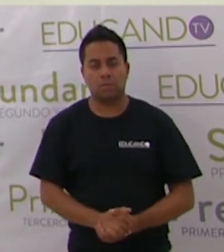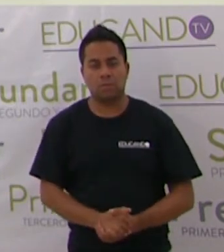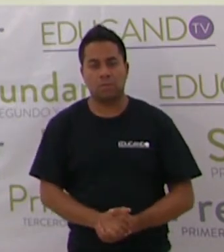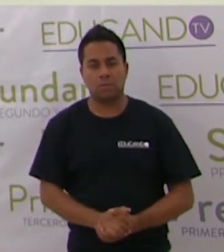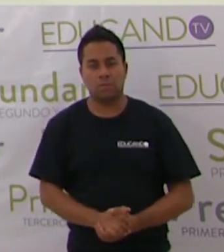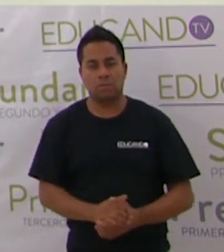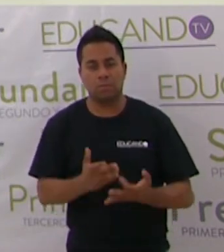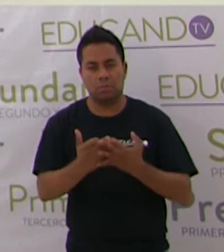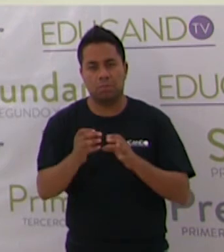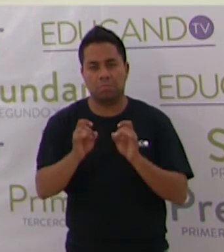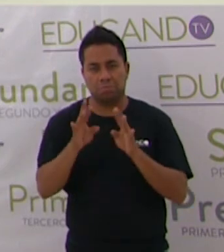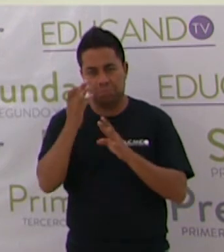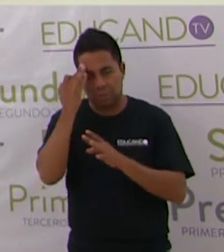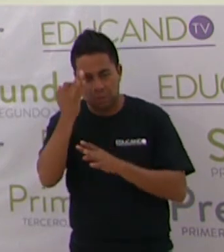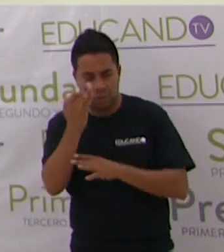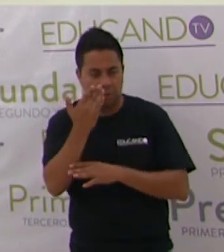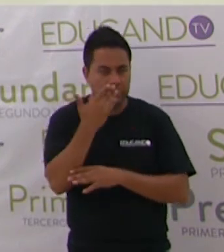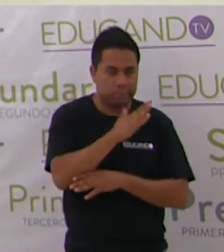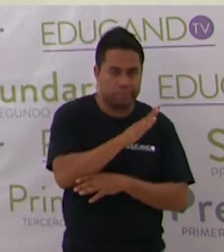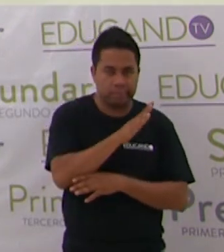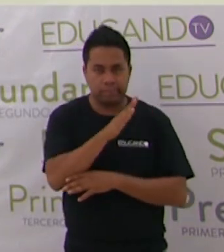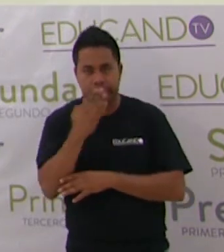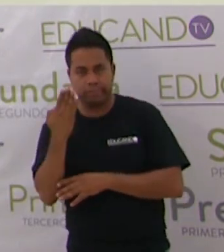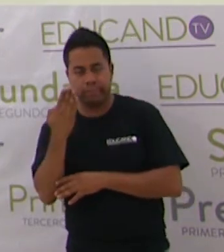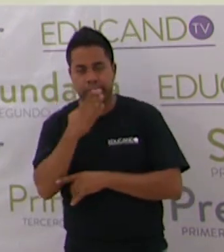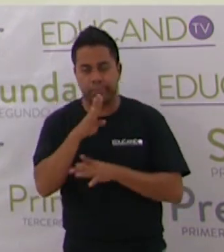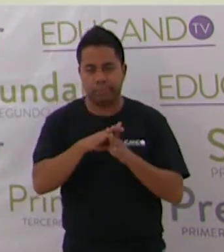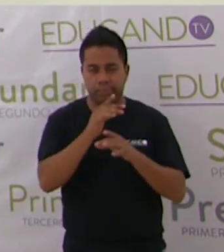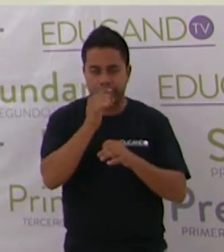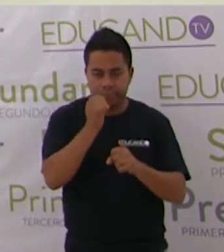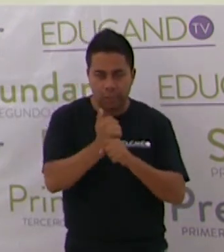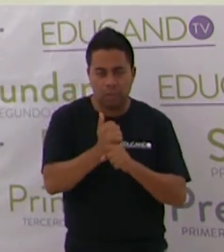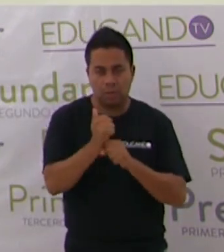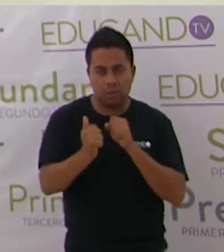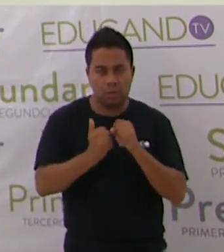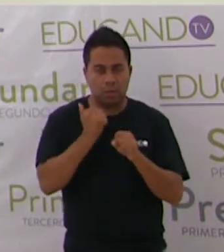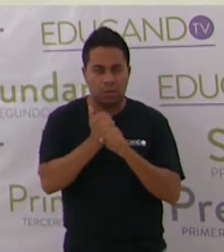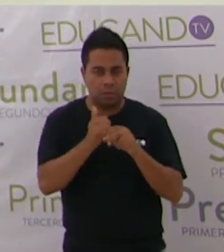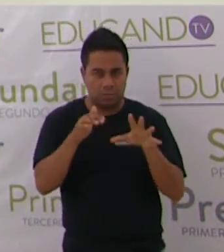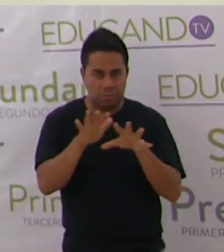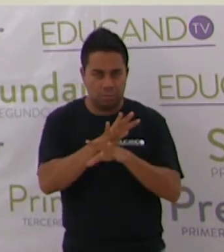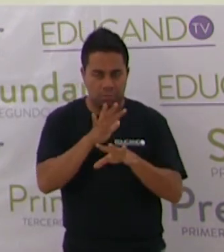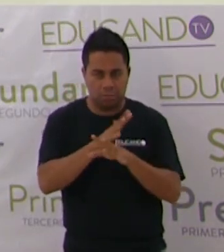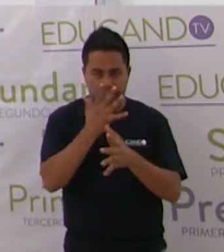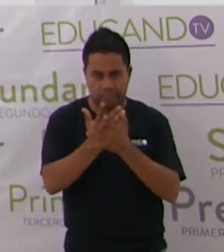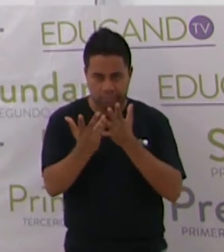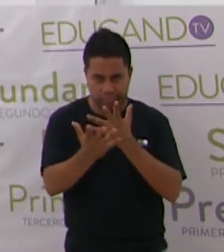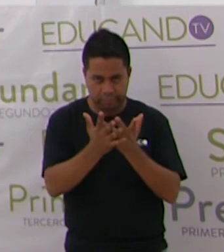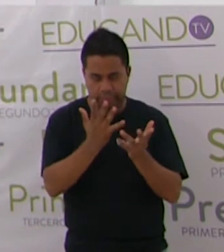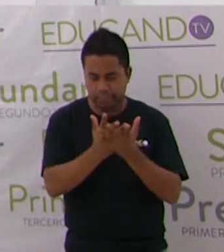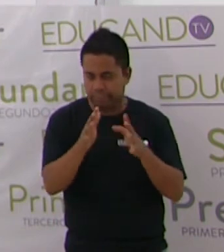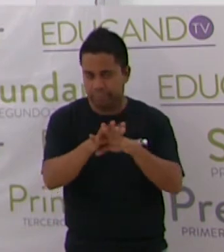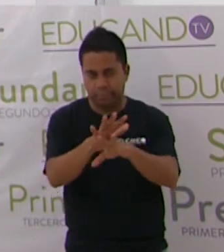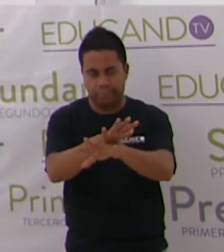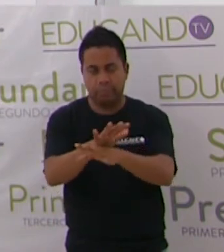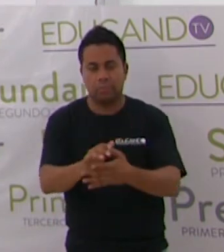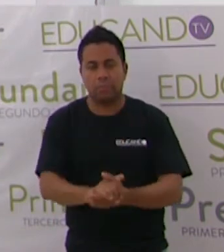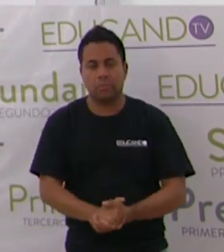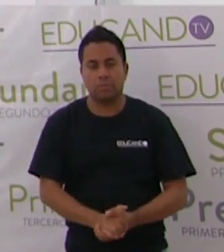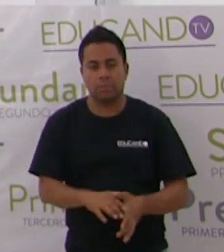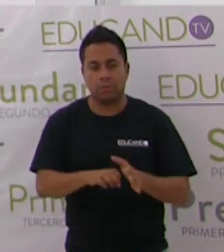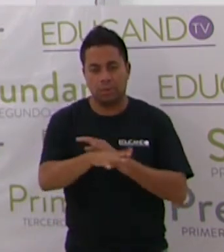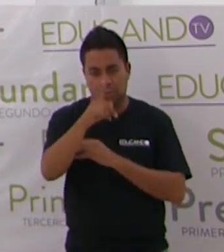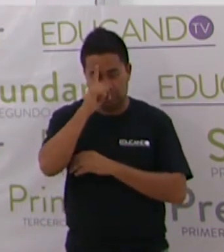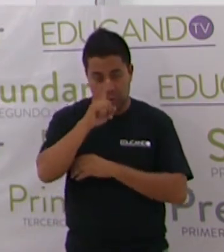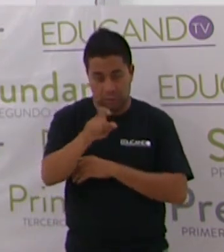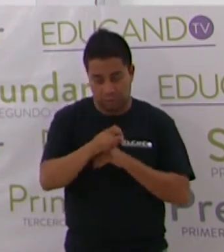son temporales. Y por lo mismo, año con año, cambia la producción. En el eje de las